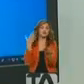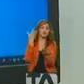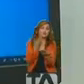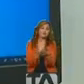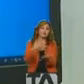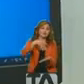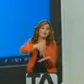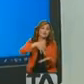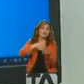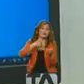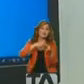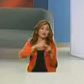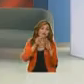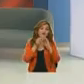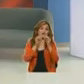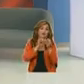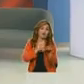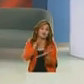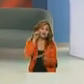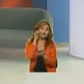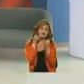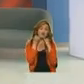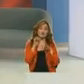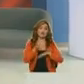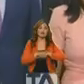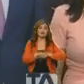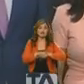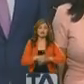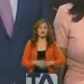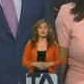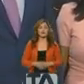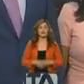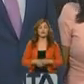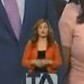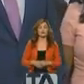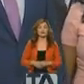estudiantes que empiecen su formación en idioma inglés. En Quito, Jorge Loaiza, 24 horas.